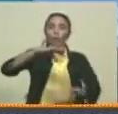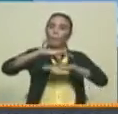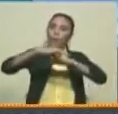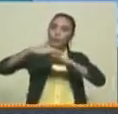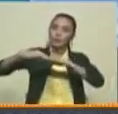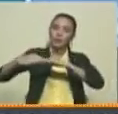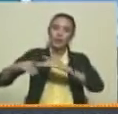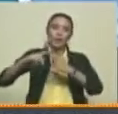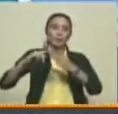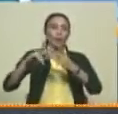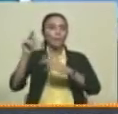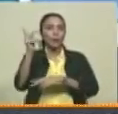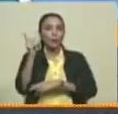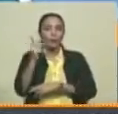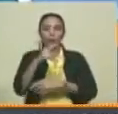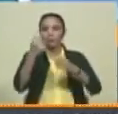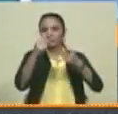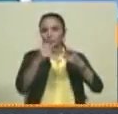en todas las parroquias.